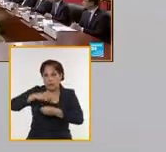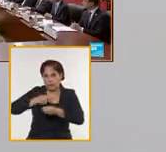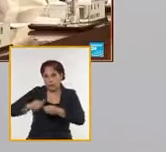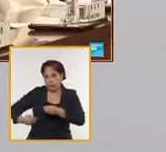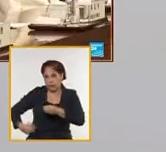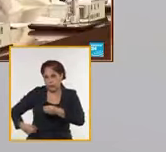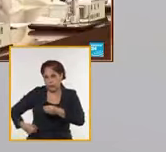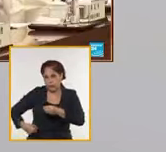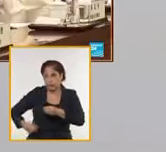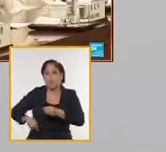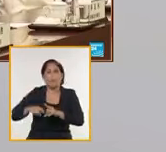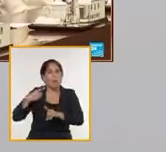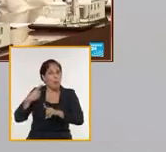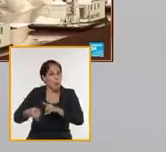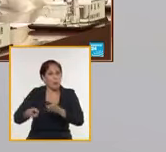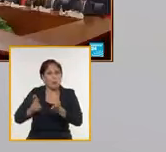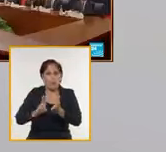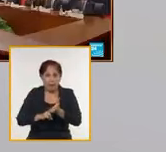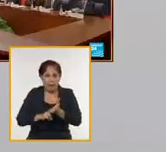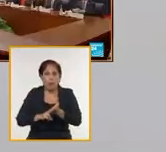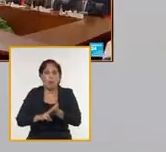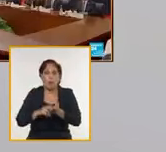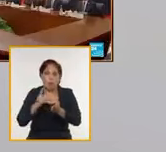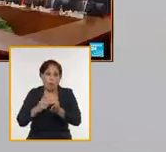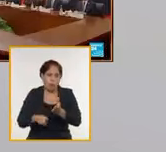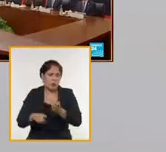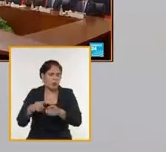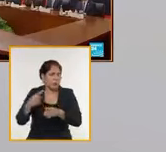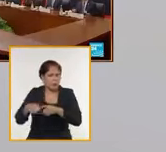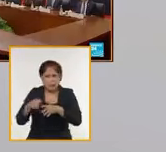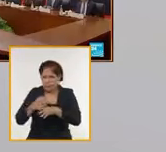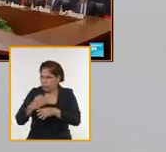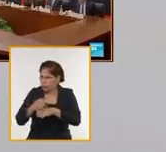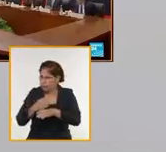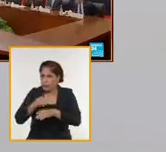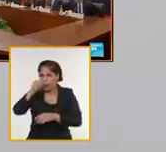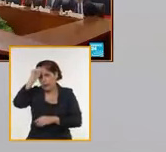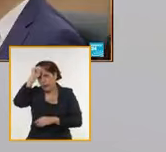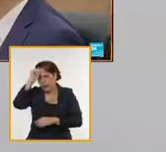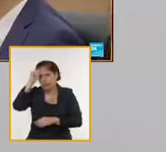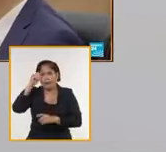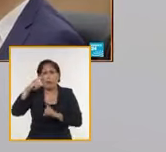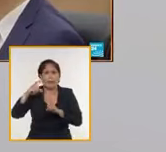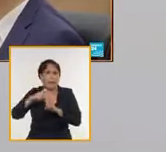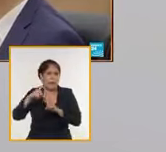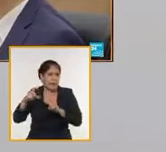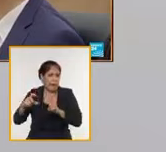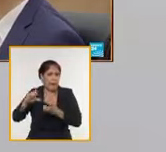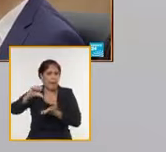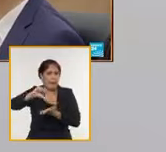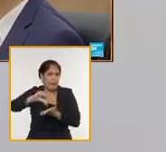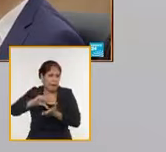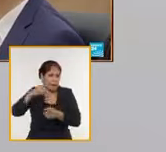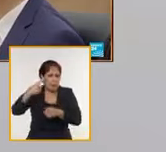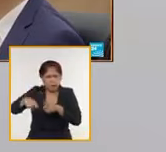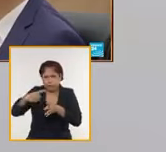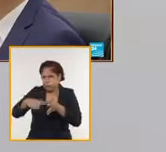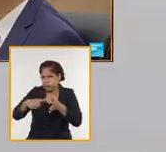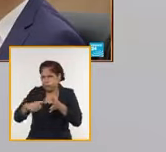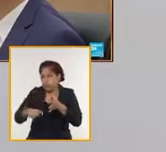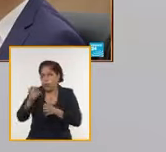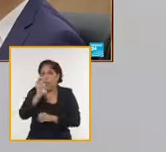van sumando otros países como puede ser Uzbekistán, India, Pakistán, Irán, Bielorrusia. Es